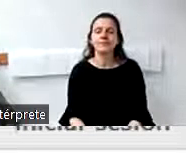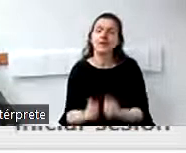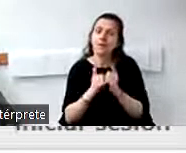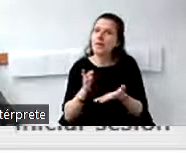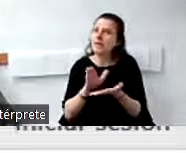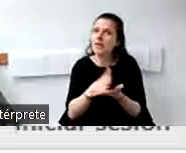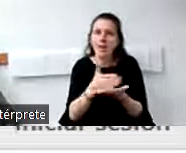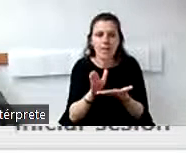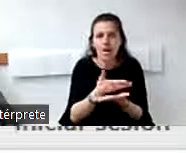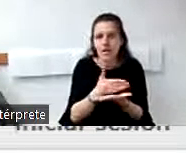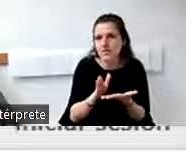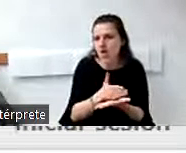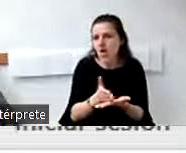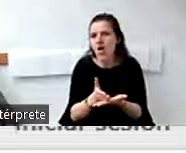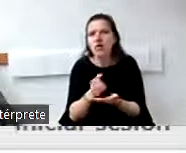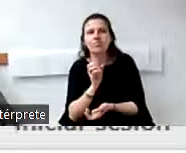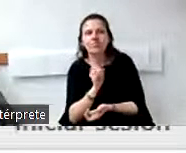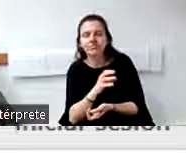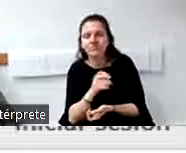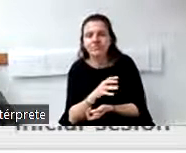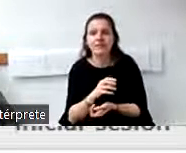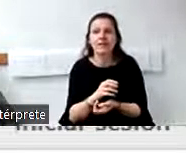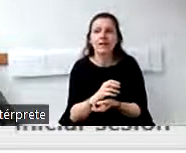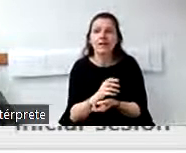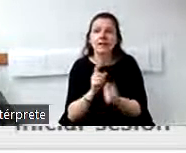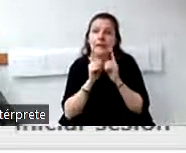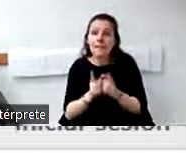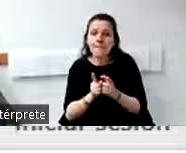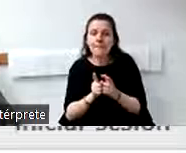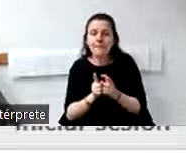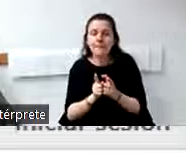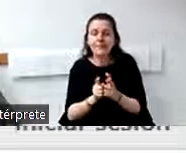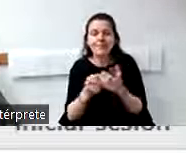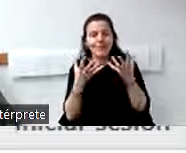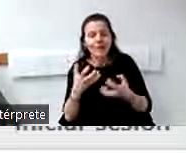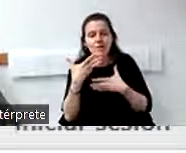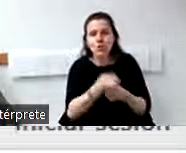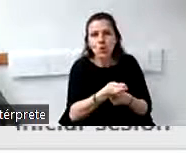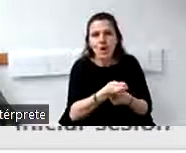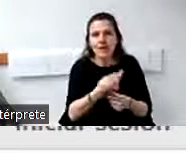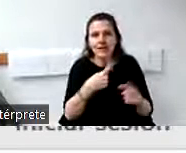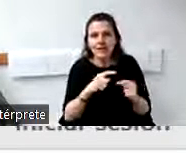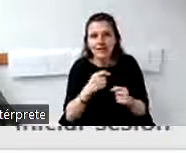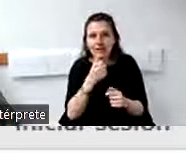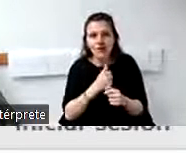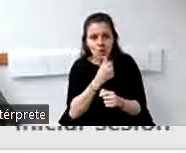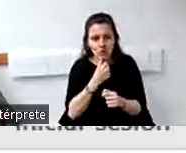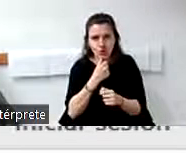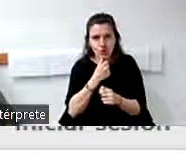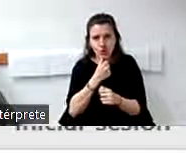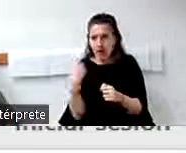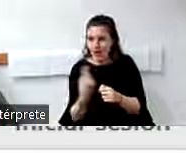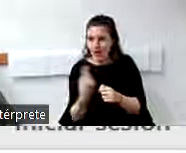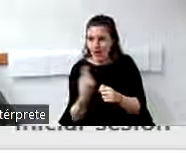Discriminaciones, prejuicios, tendemos a resolver por ellos. A veces hay que preguntarles a ellos, yo